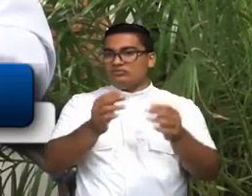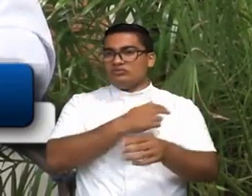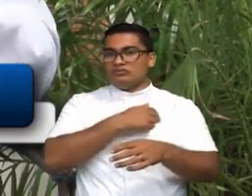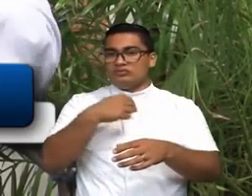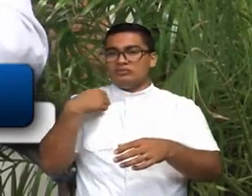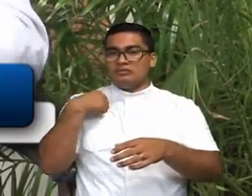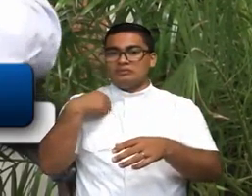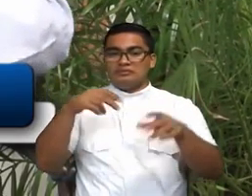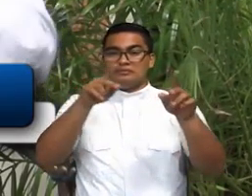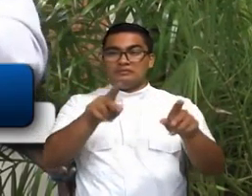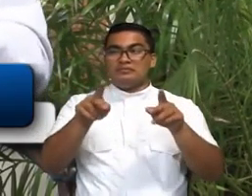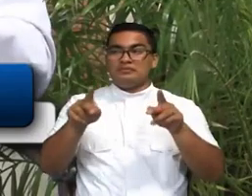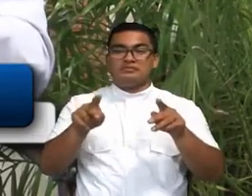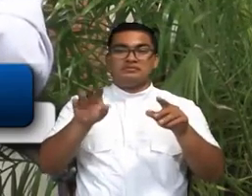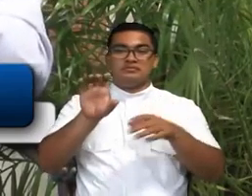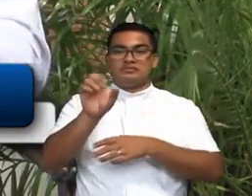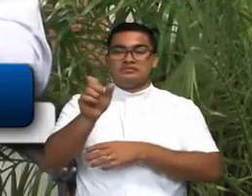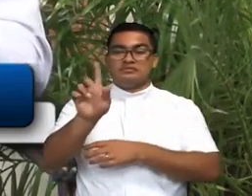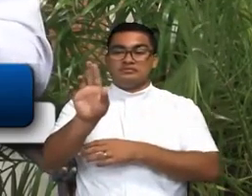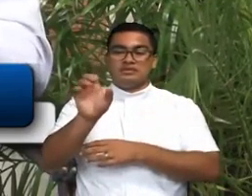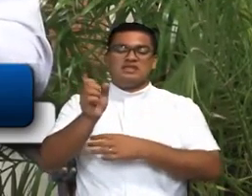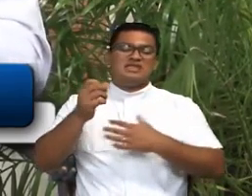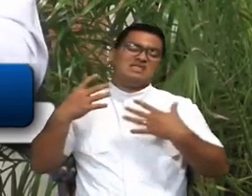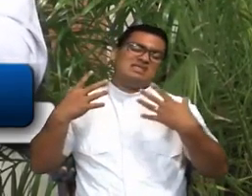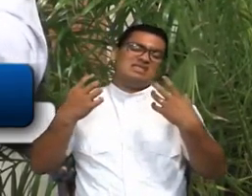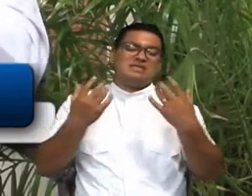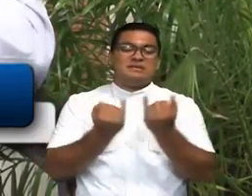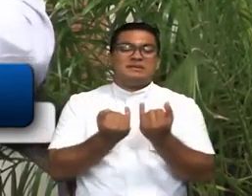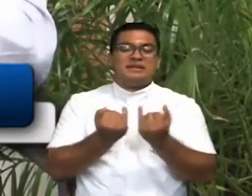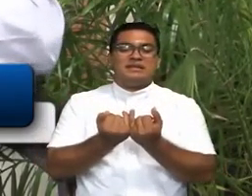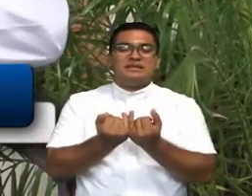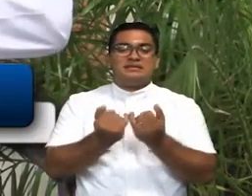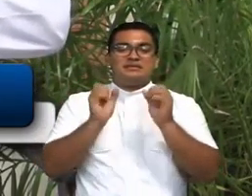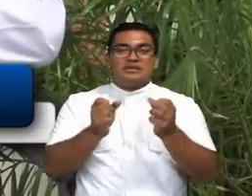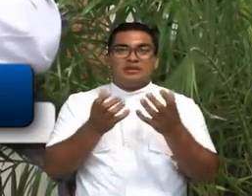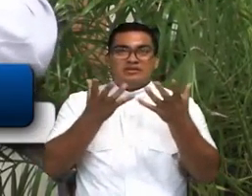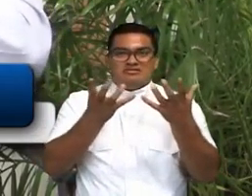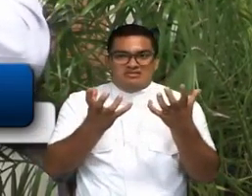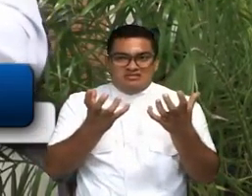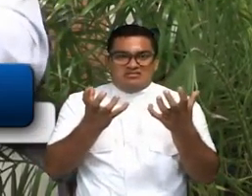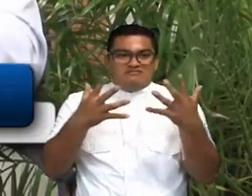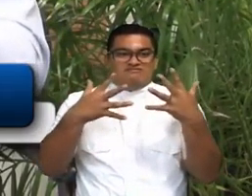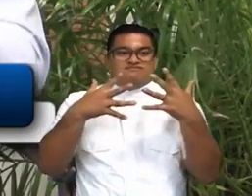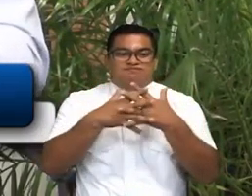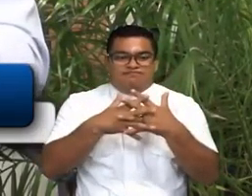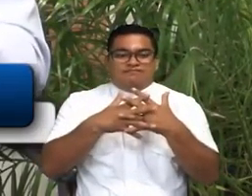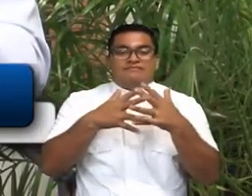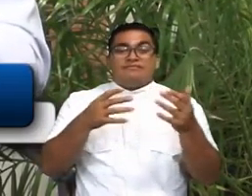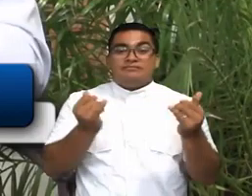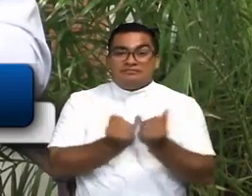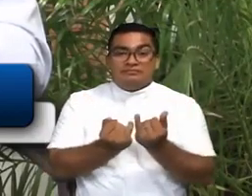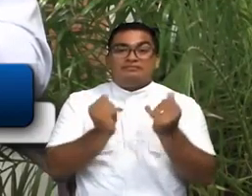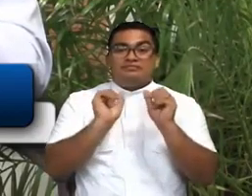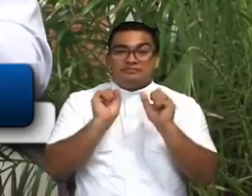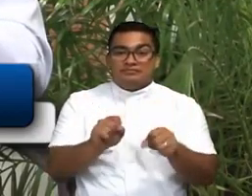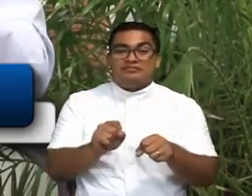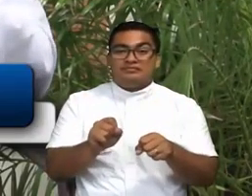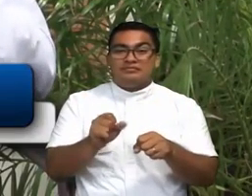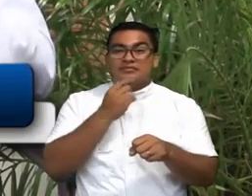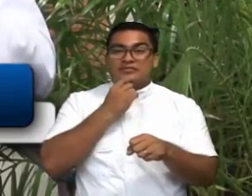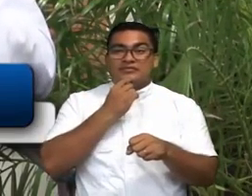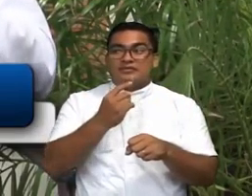el estrés de los músculos. Esto se contrae, ya, igual contraen lo que son